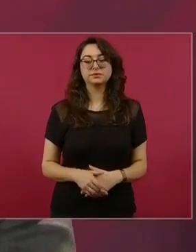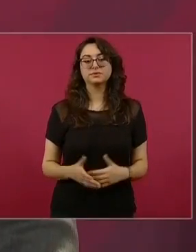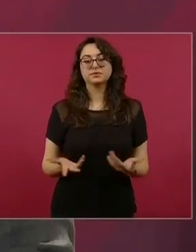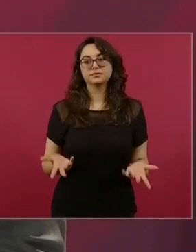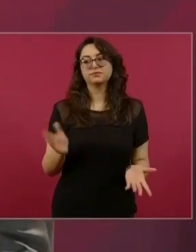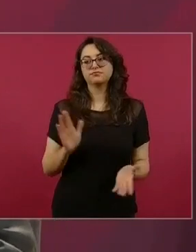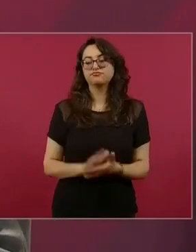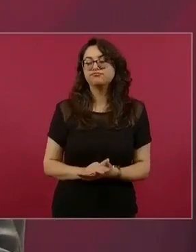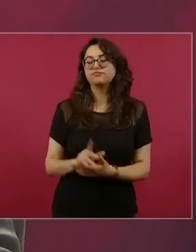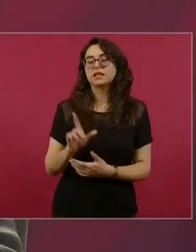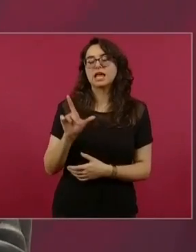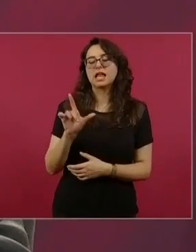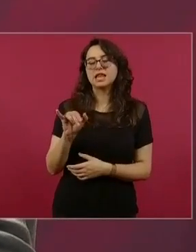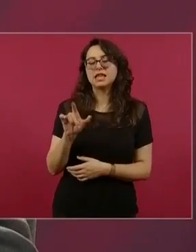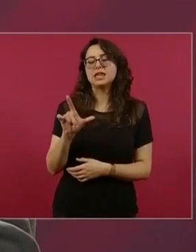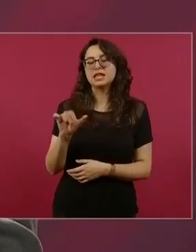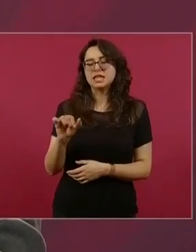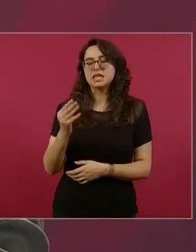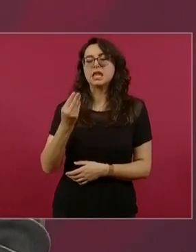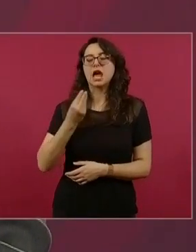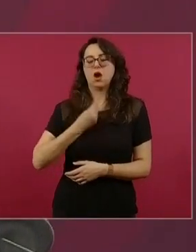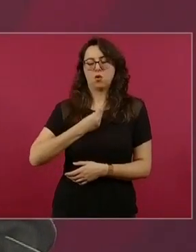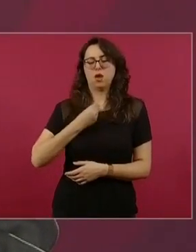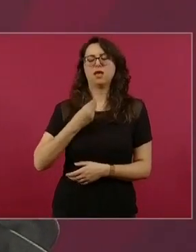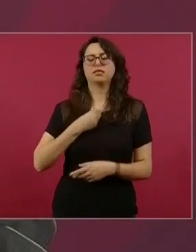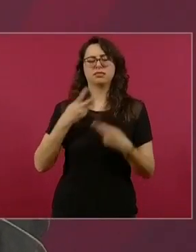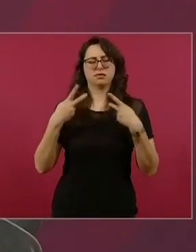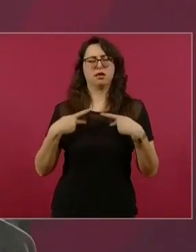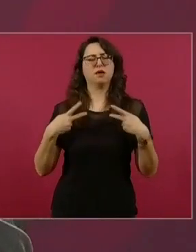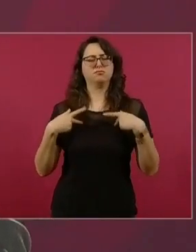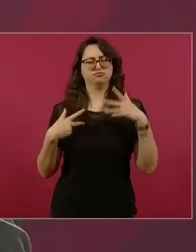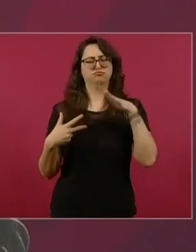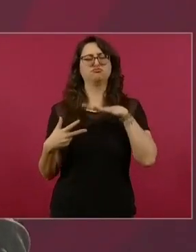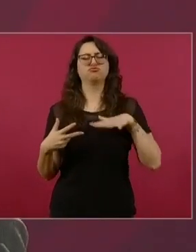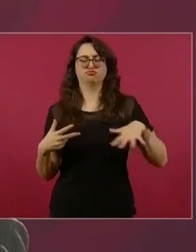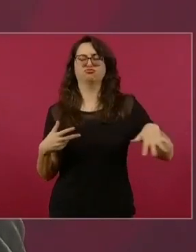Lili aguanta, el pueblo se levanta.